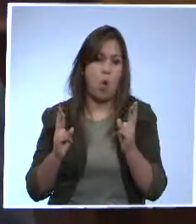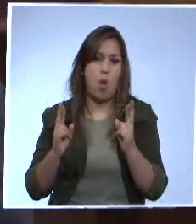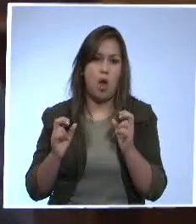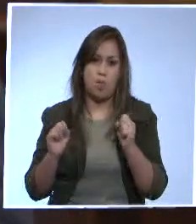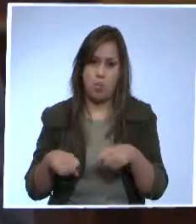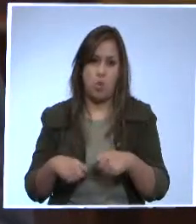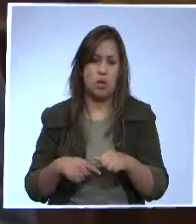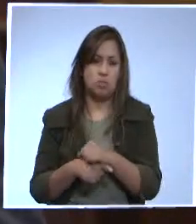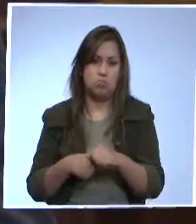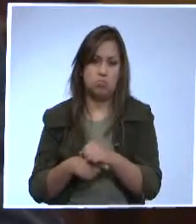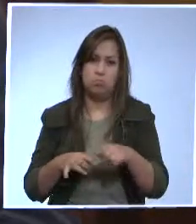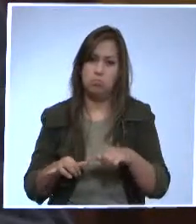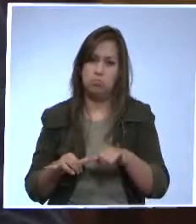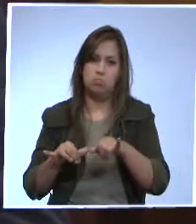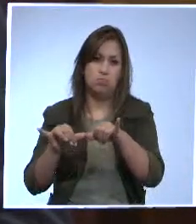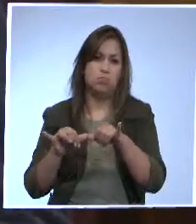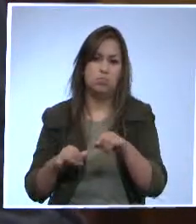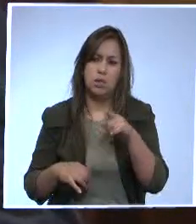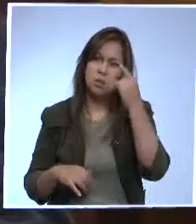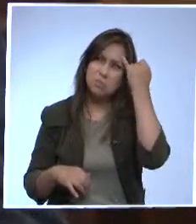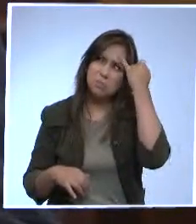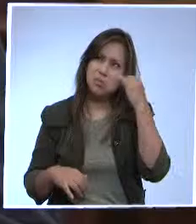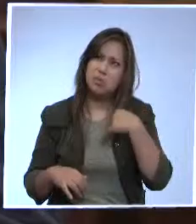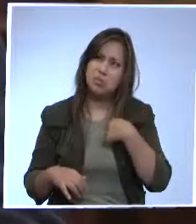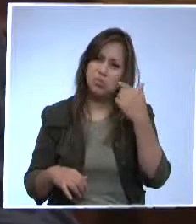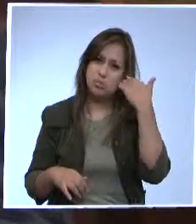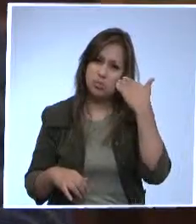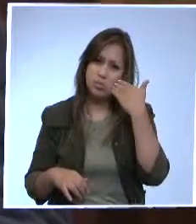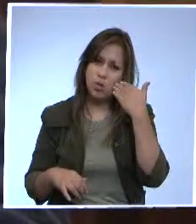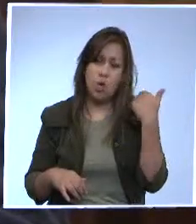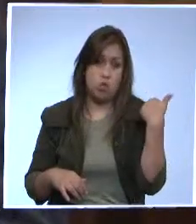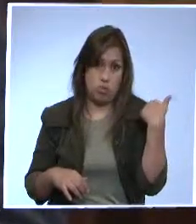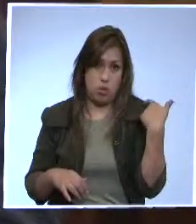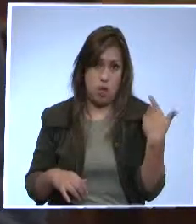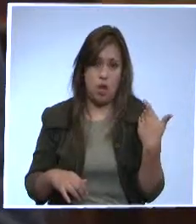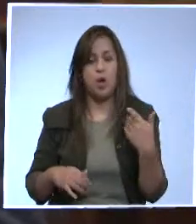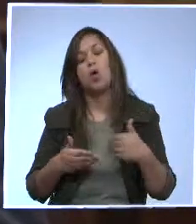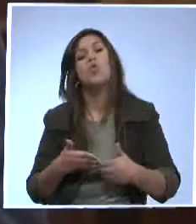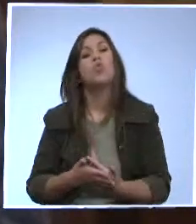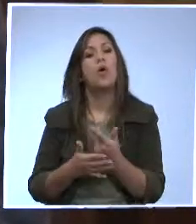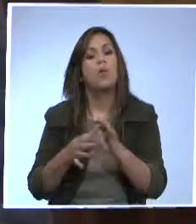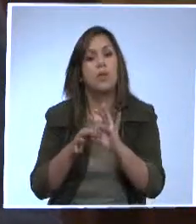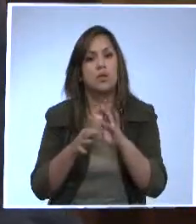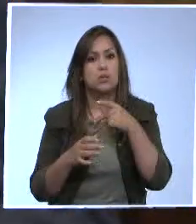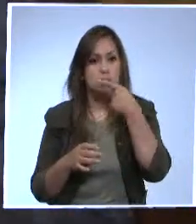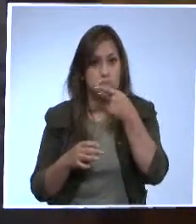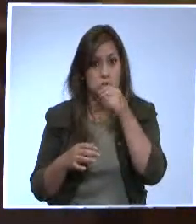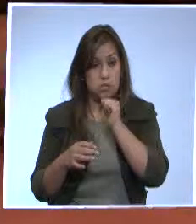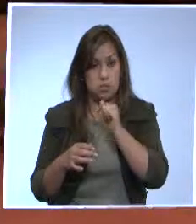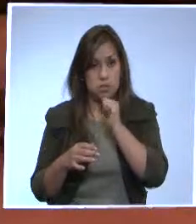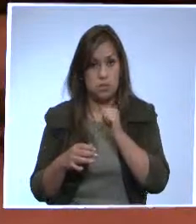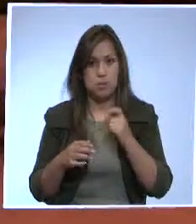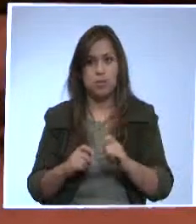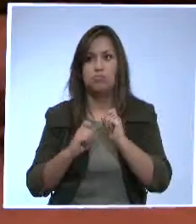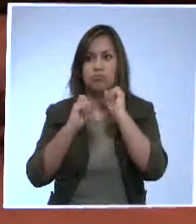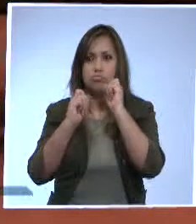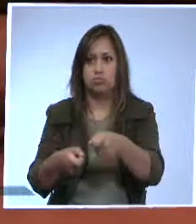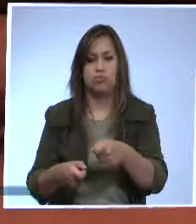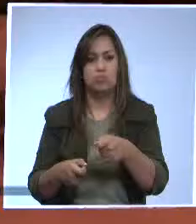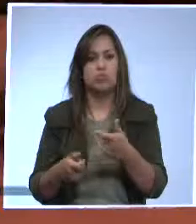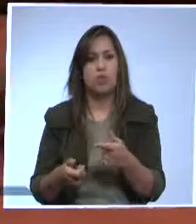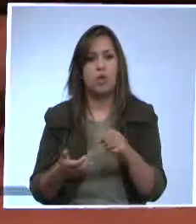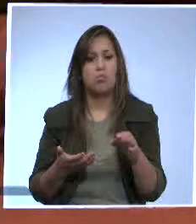fundamental y como les digo la idea y es una alianza público-privada porque la empresa privada hacia la construcción y la donación se la hacemos a las